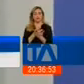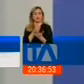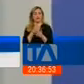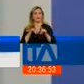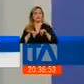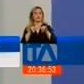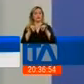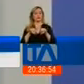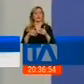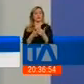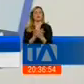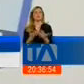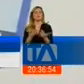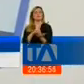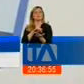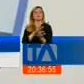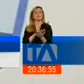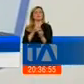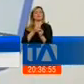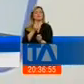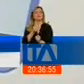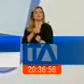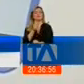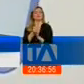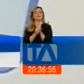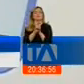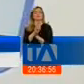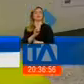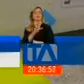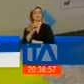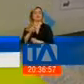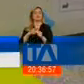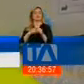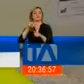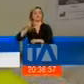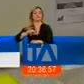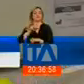estas nuevas pruebas se puedan aplicar a finales de este año y durante el primer